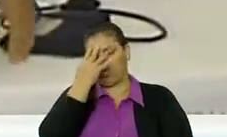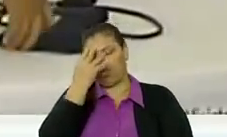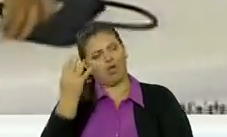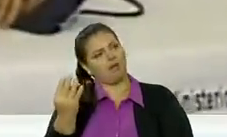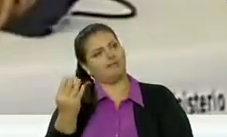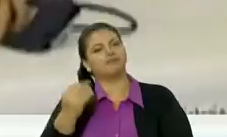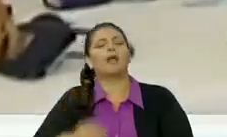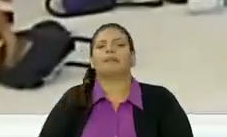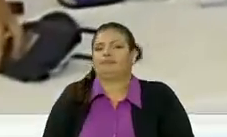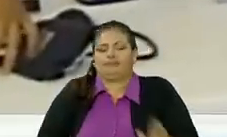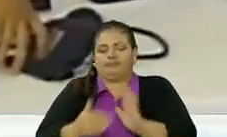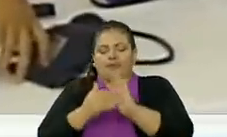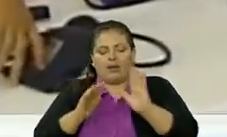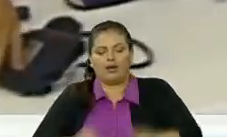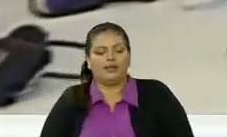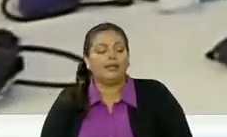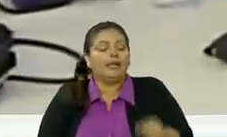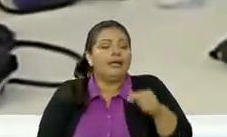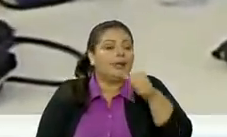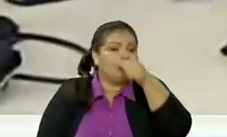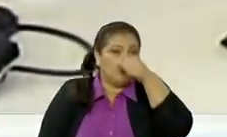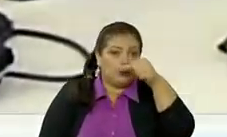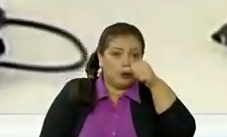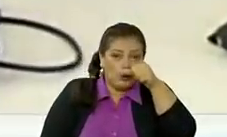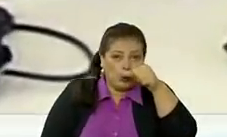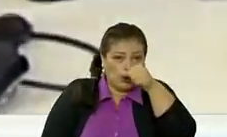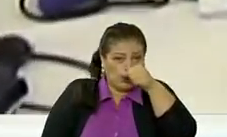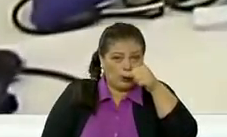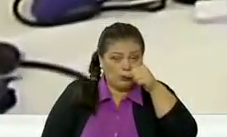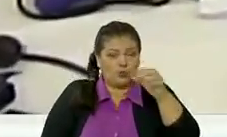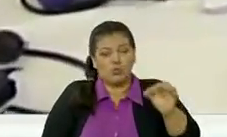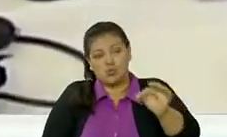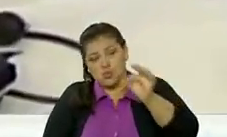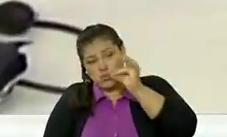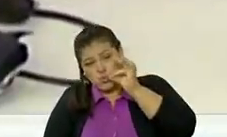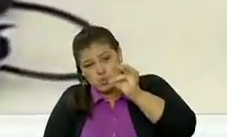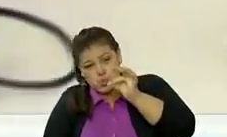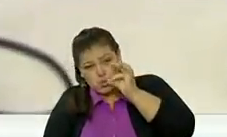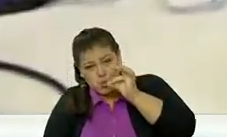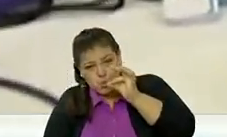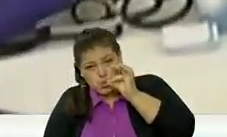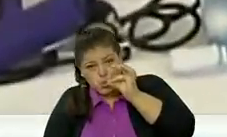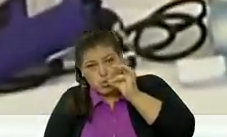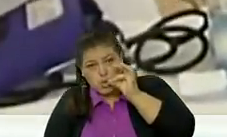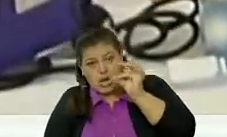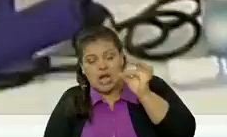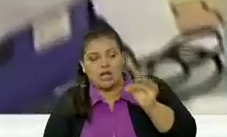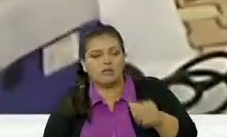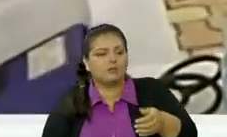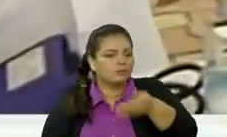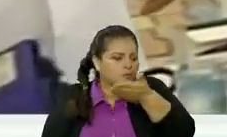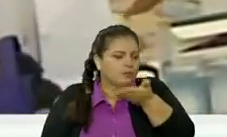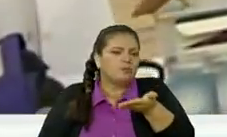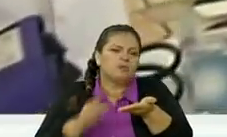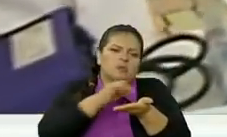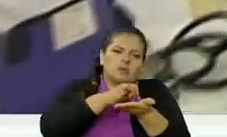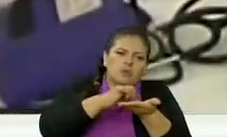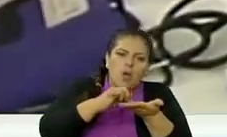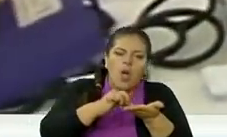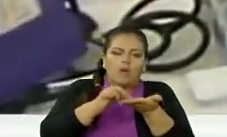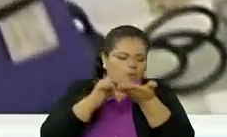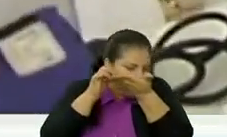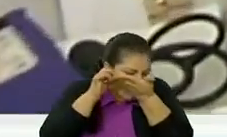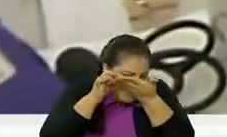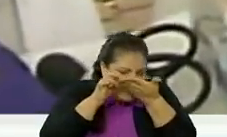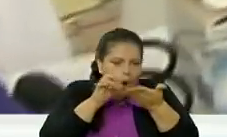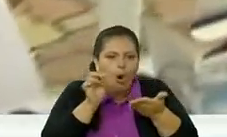donde ingresan el resto de los consumos de drogas, como la marihuana, la cocaína. Listo, muchas gracias. Como escucharon, las